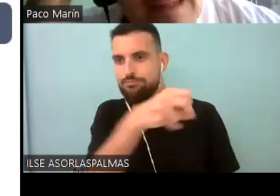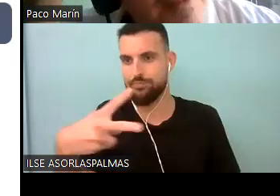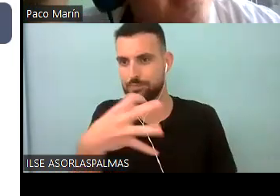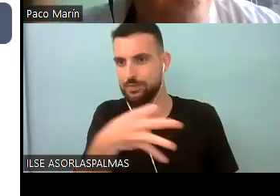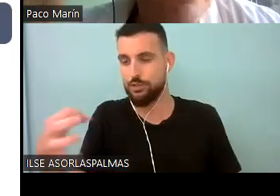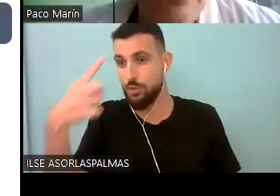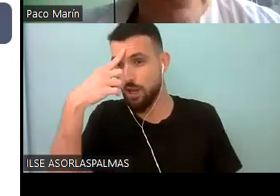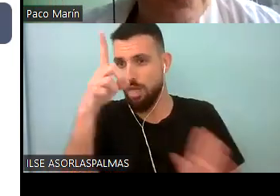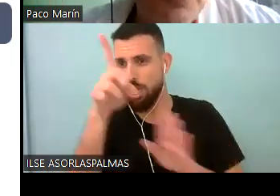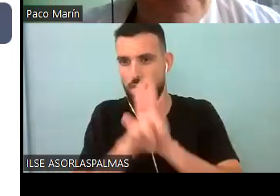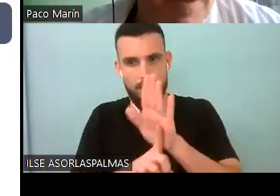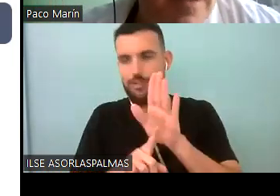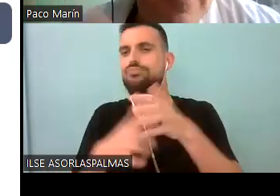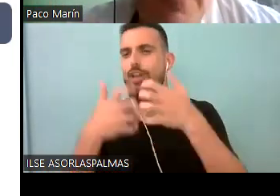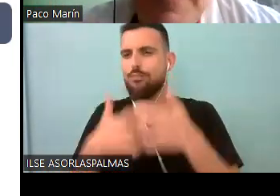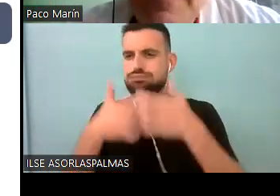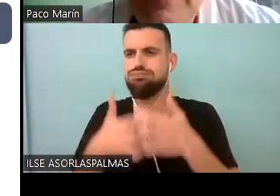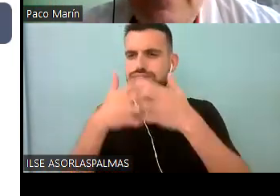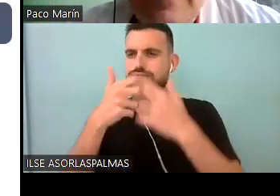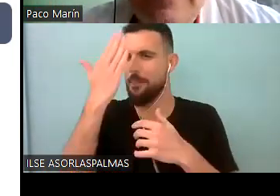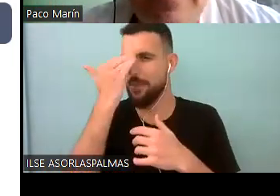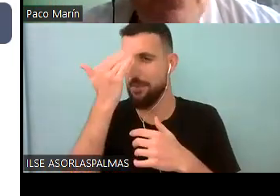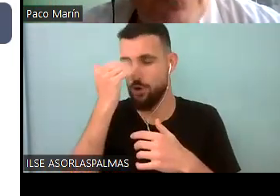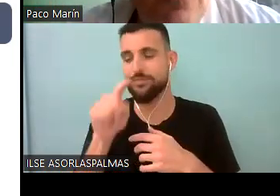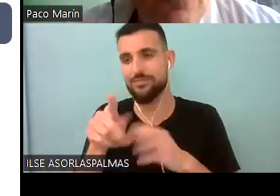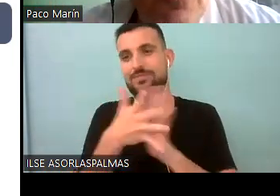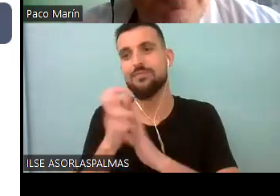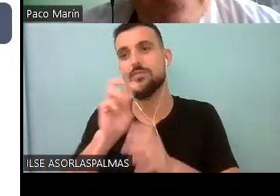bien. Sería otro tema que seguramente